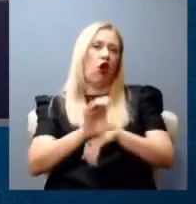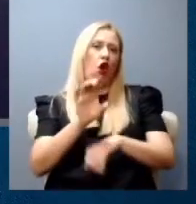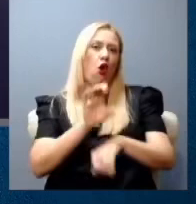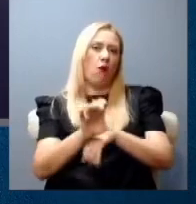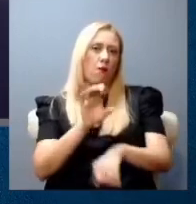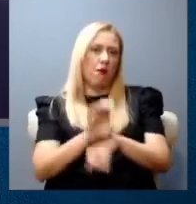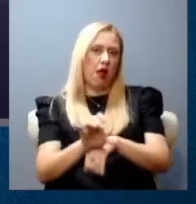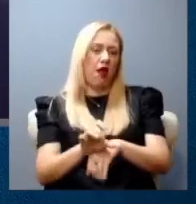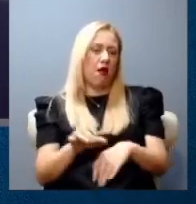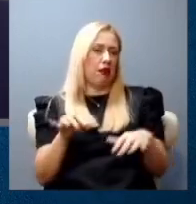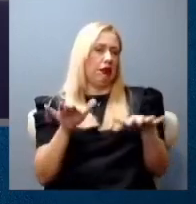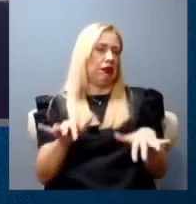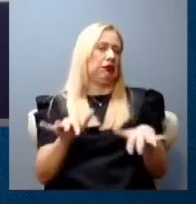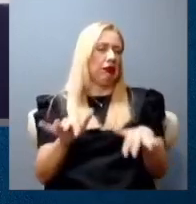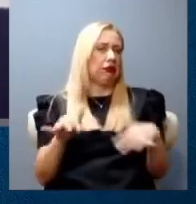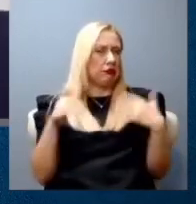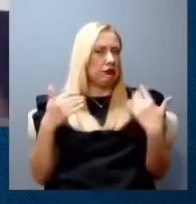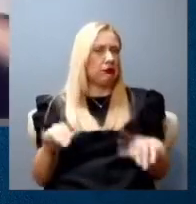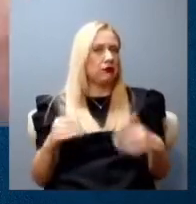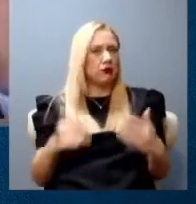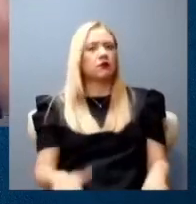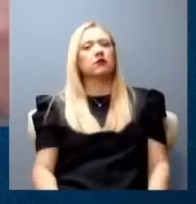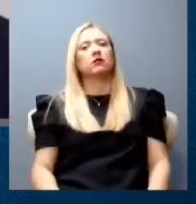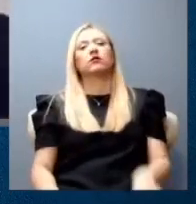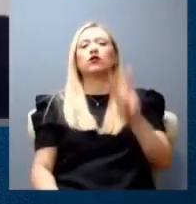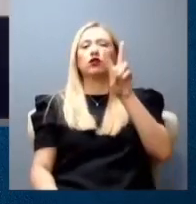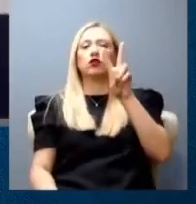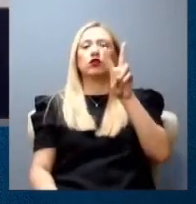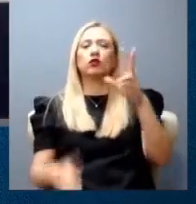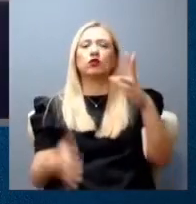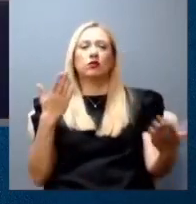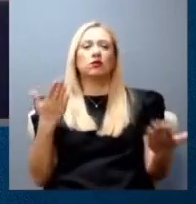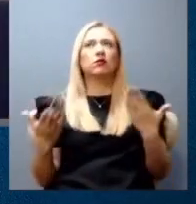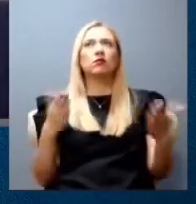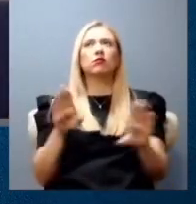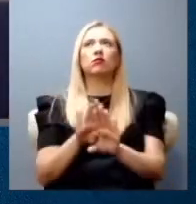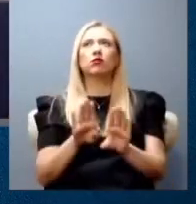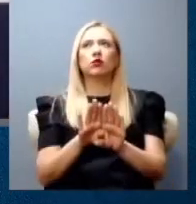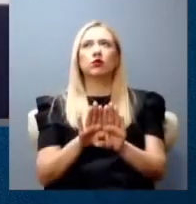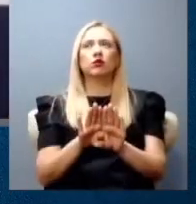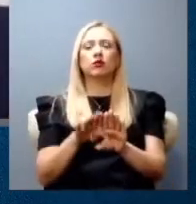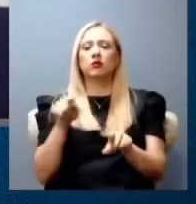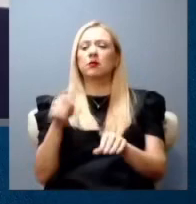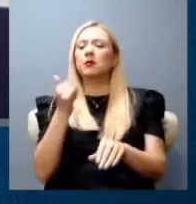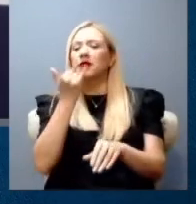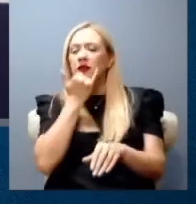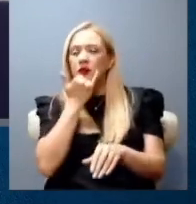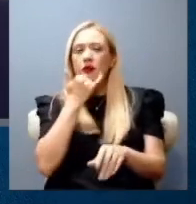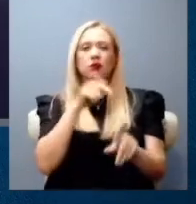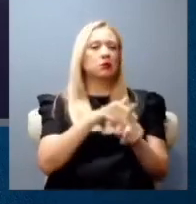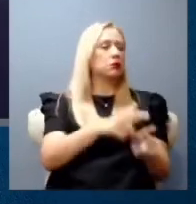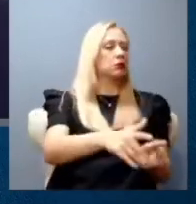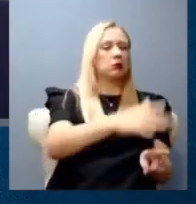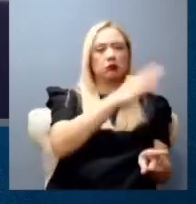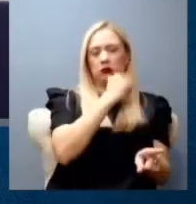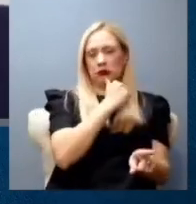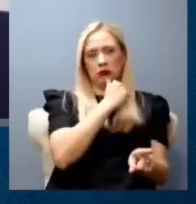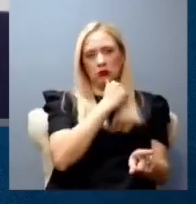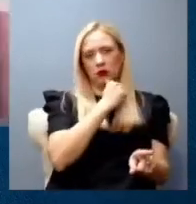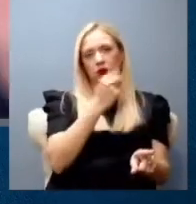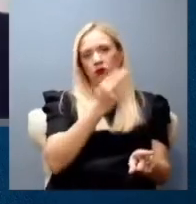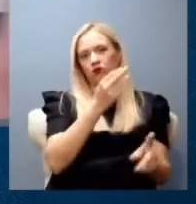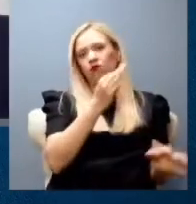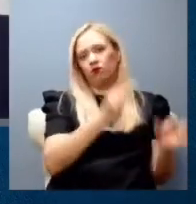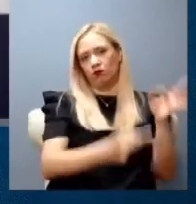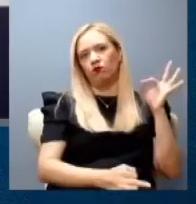te pediré que ahondes, pero estas dos pilares, digamos, amnistías por un lado, pero a la vez justicia por el otro, porque creo